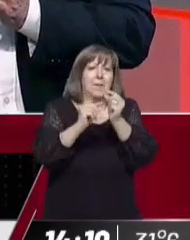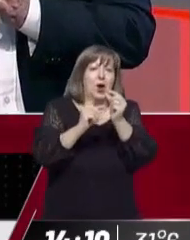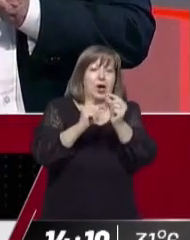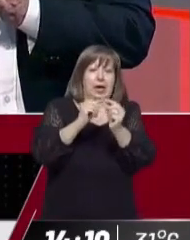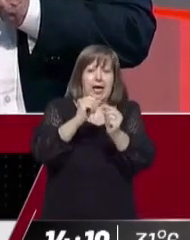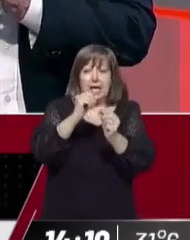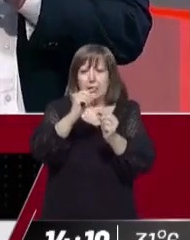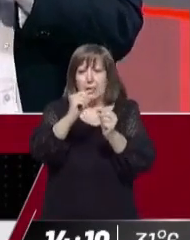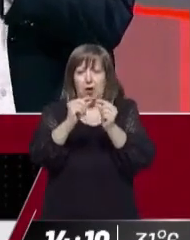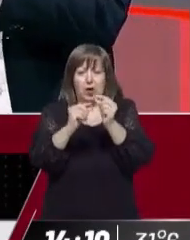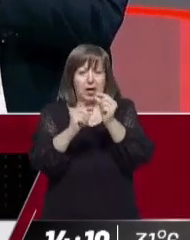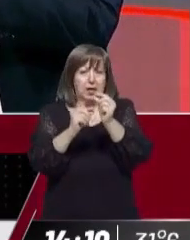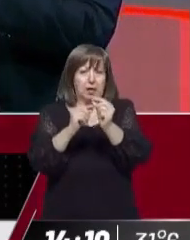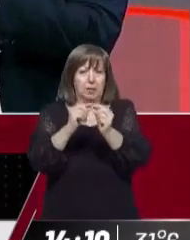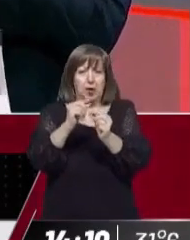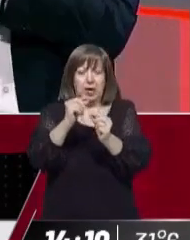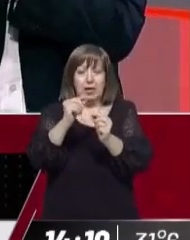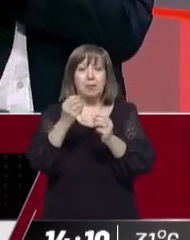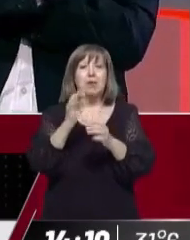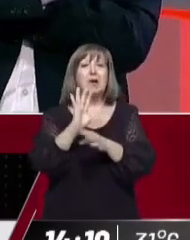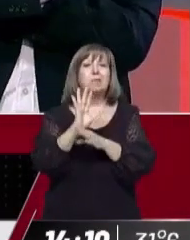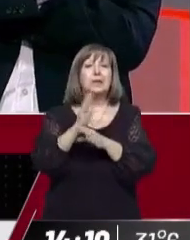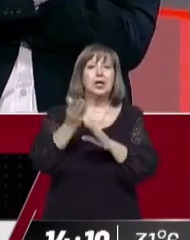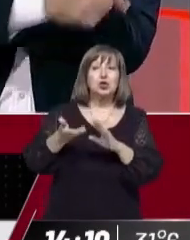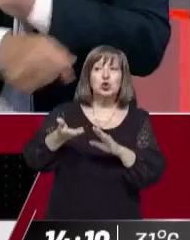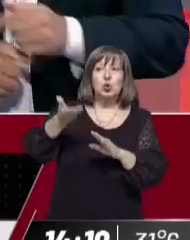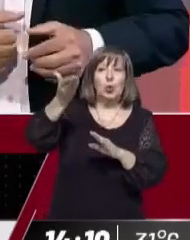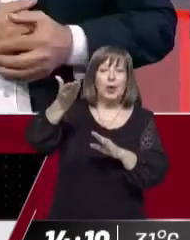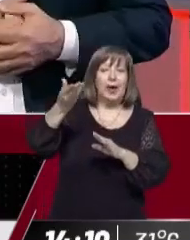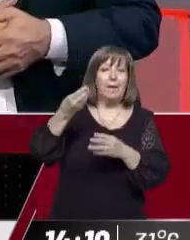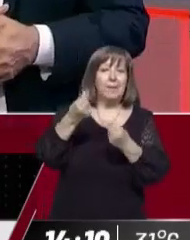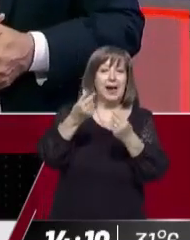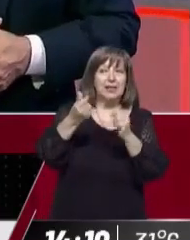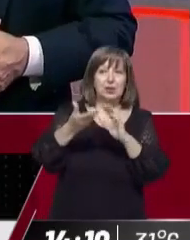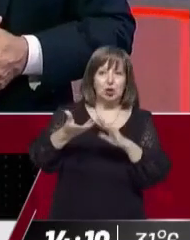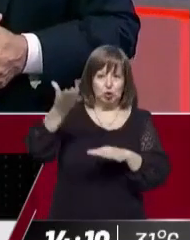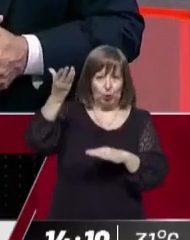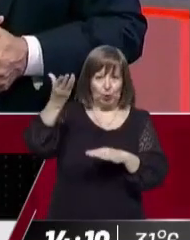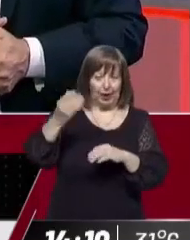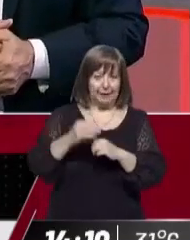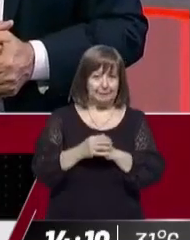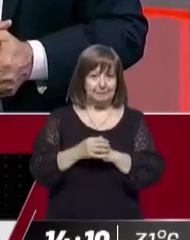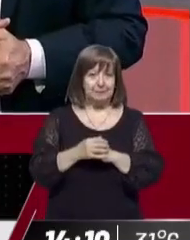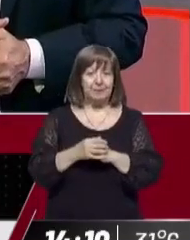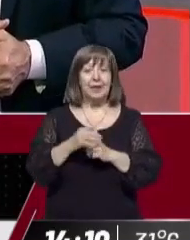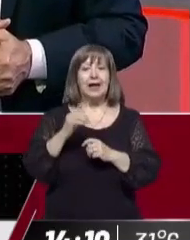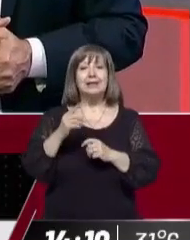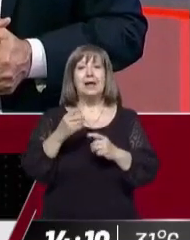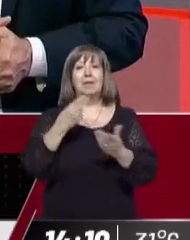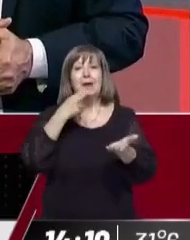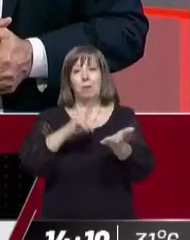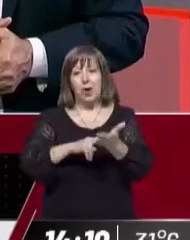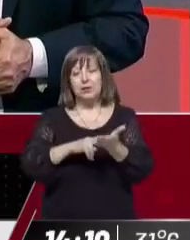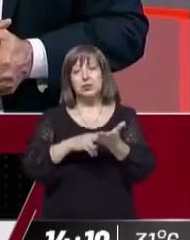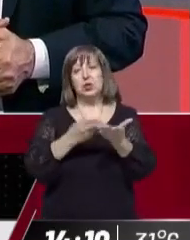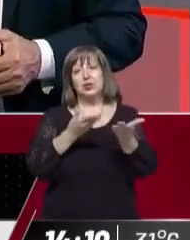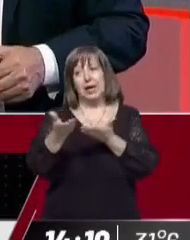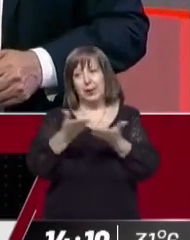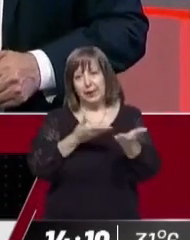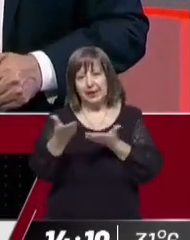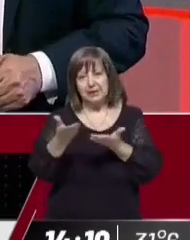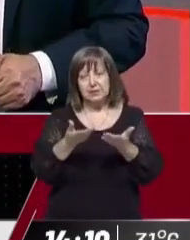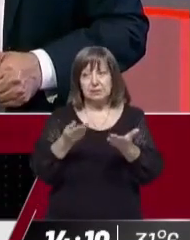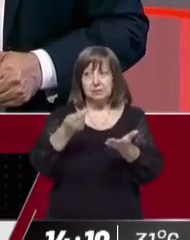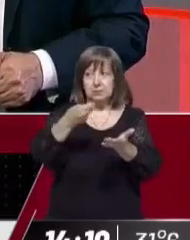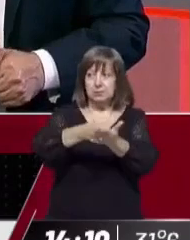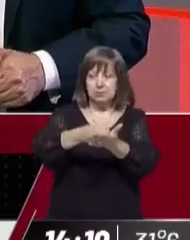es baja de precios, es suba respecto de la suba anterior, ¿se entiende? Sí, aparte está el tema tarifas, Carlos. Claro. Lo que va a ir